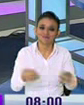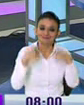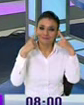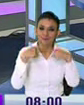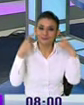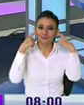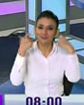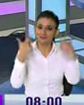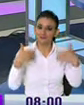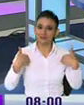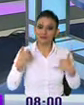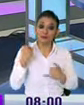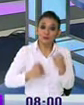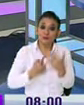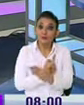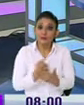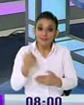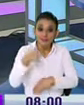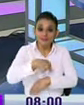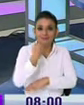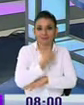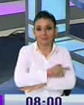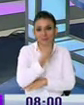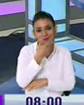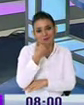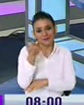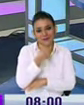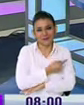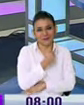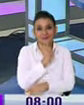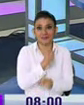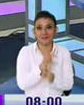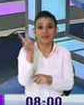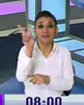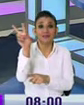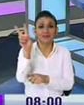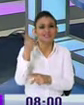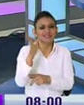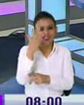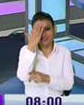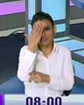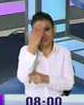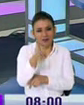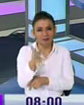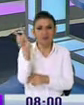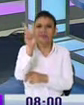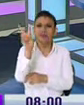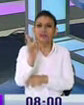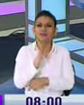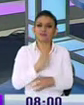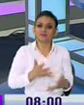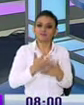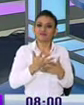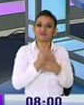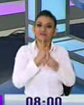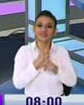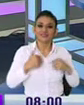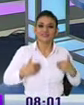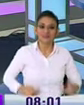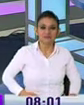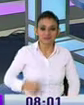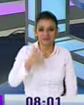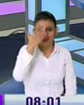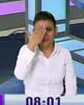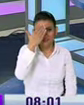sonrisa, este el último día de la semana y el mejor día también. Ah, sí, el viernes tiene ese hálito distinto y el cuerpito lo sabe. Tiene